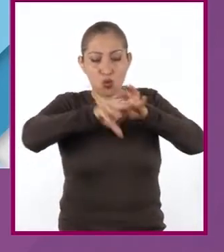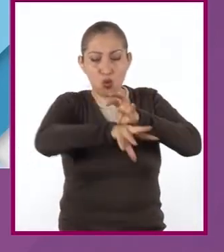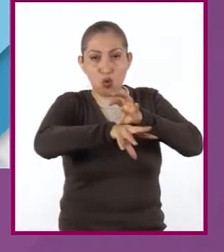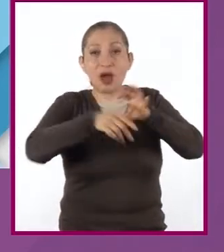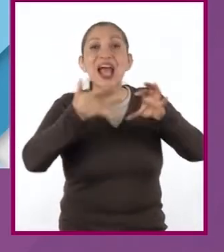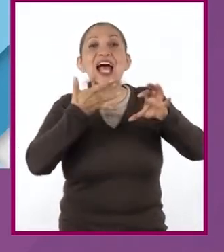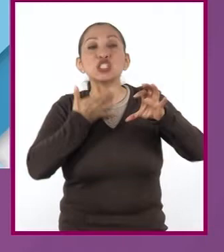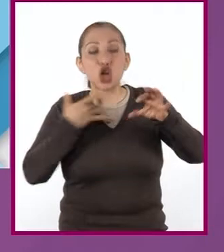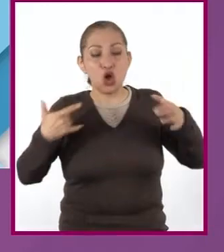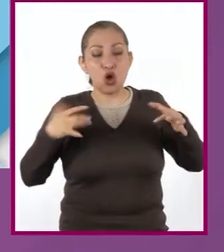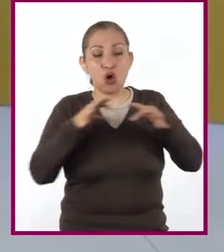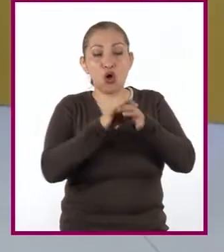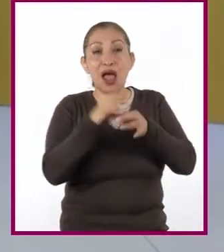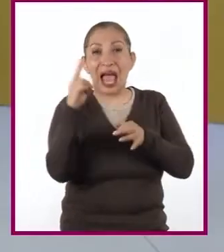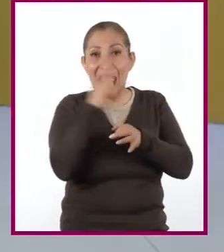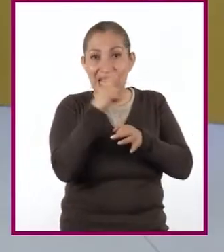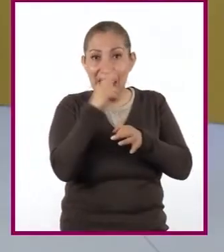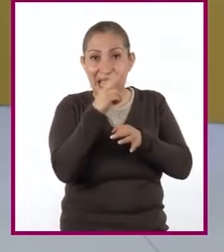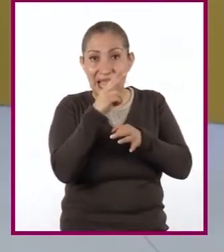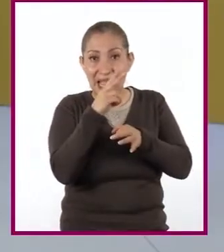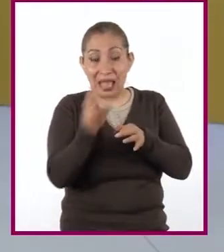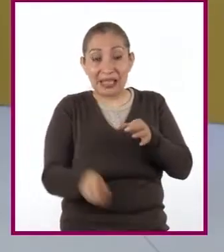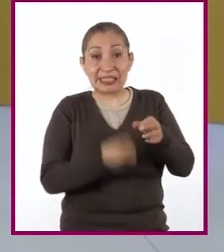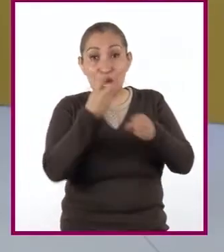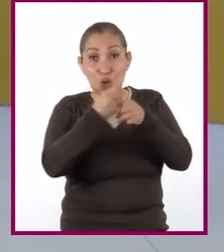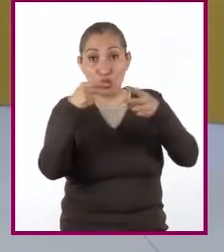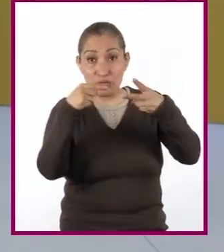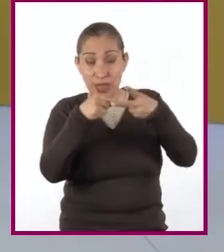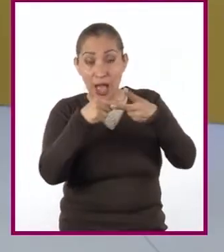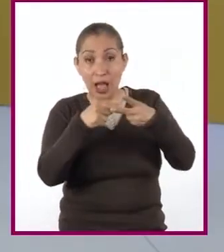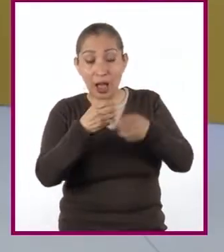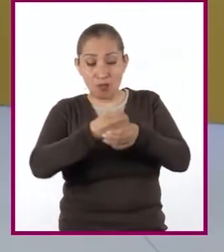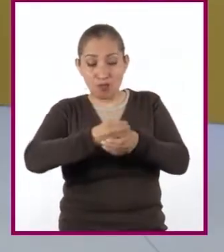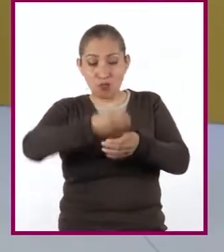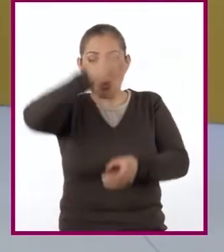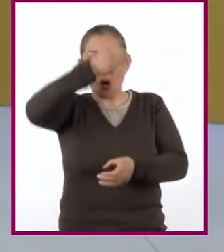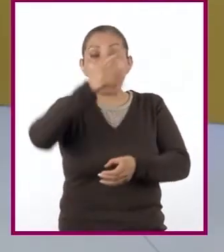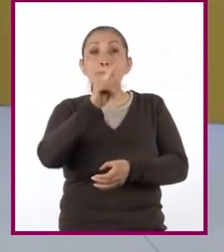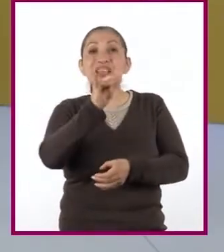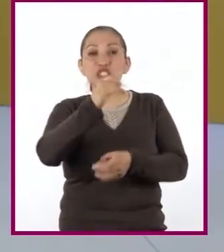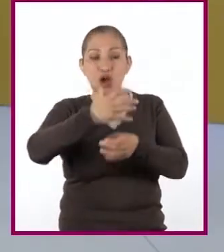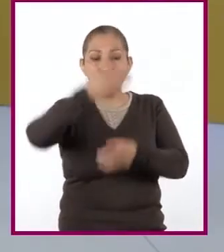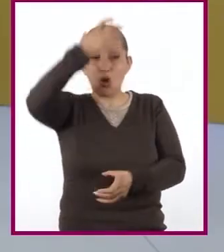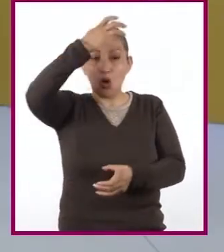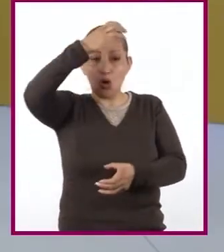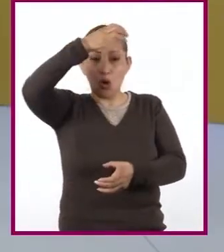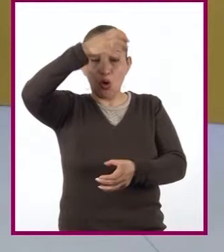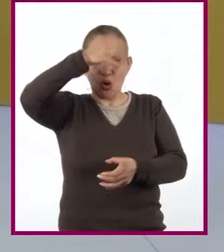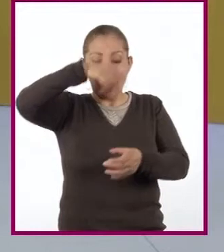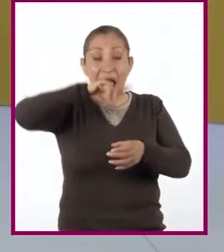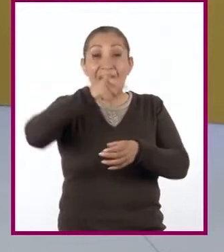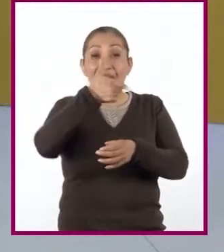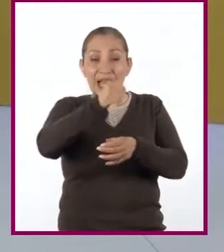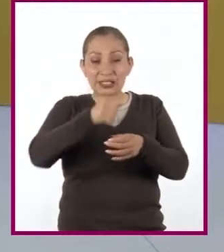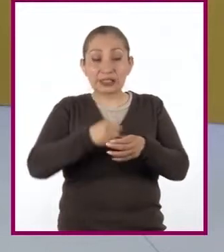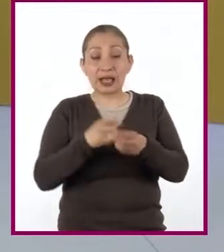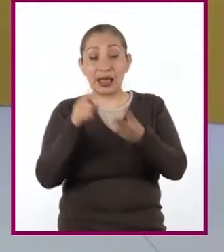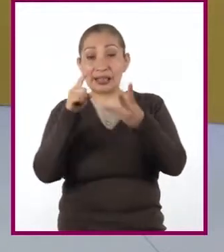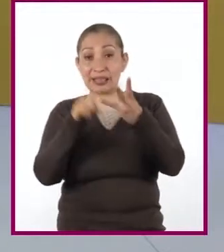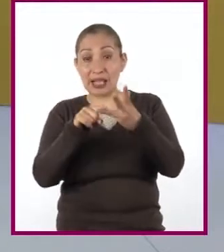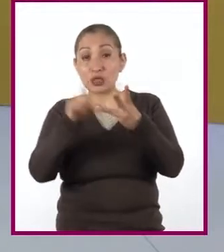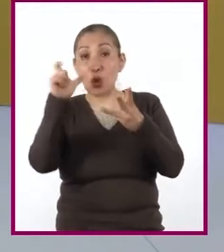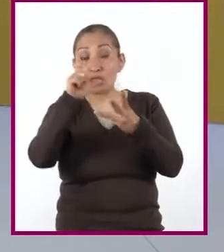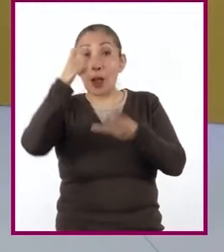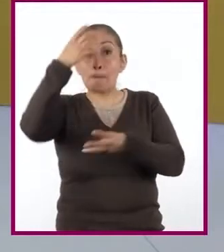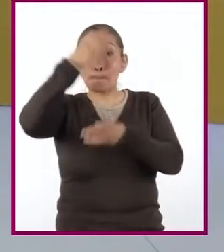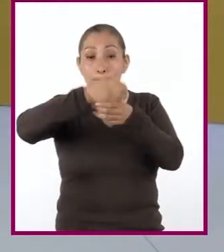mezcla de gasolina con aire. En el segundo, el pistón sube para comprimir el gas. El paso 3 es cuando